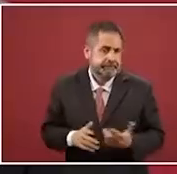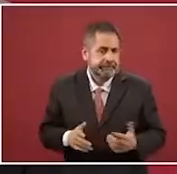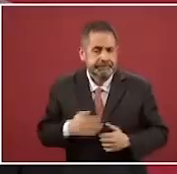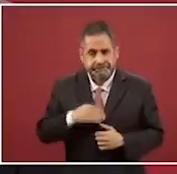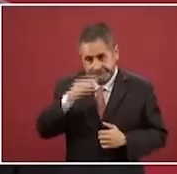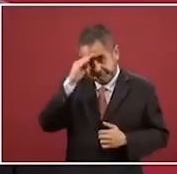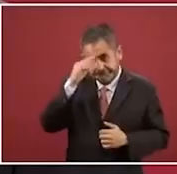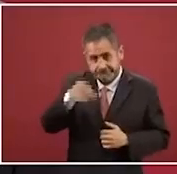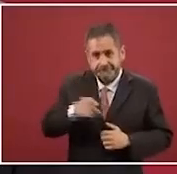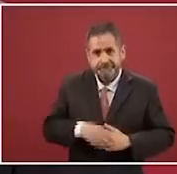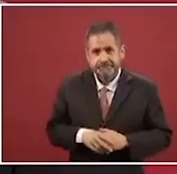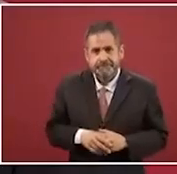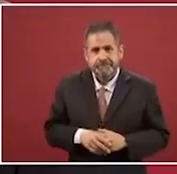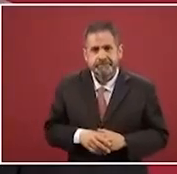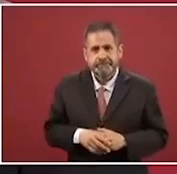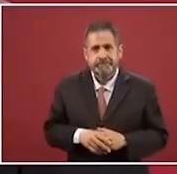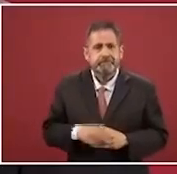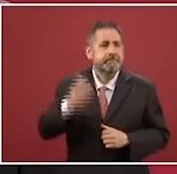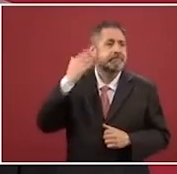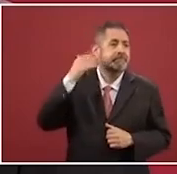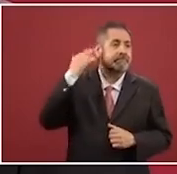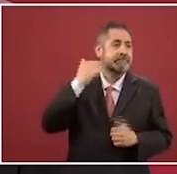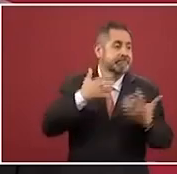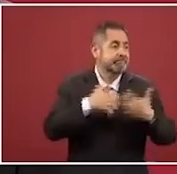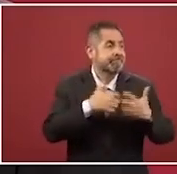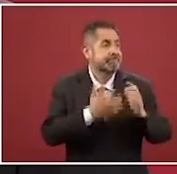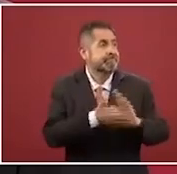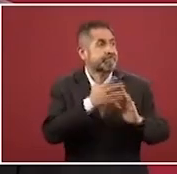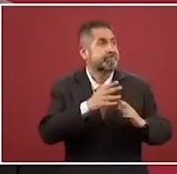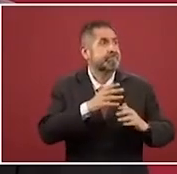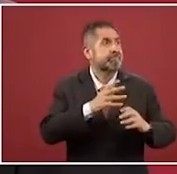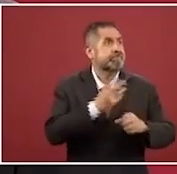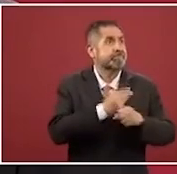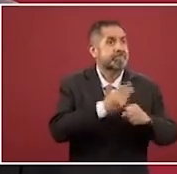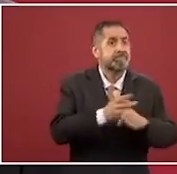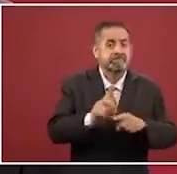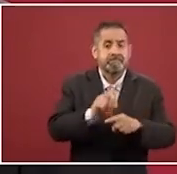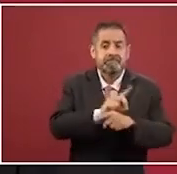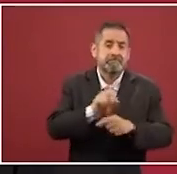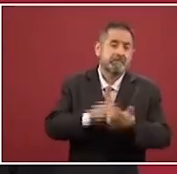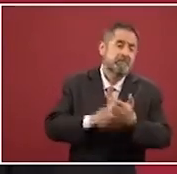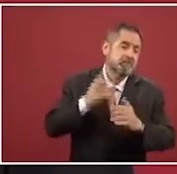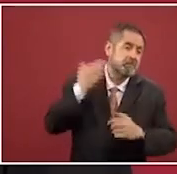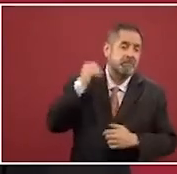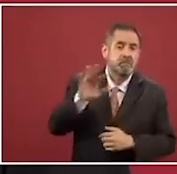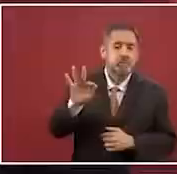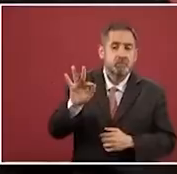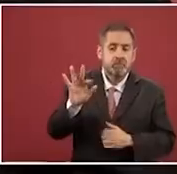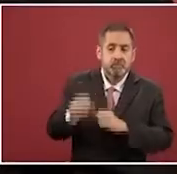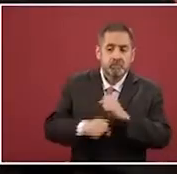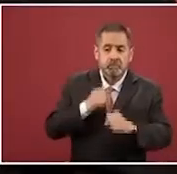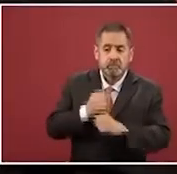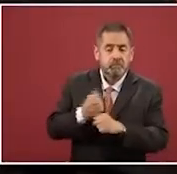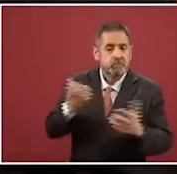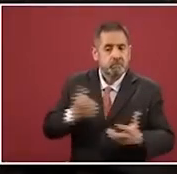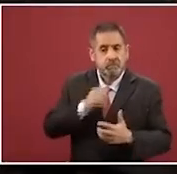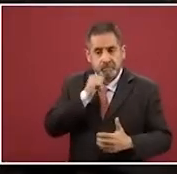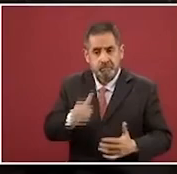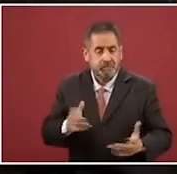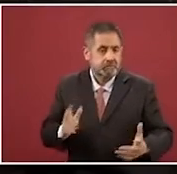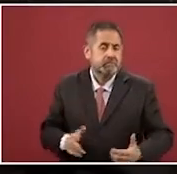pensemos que no se hacía una refinería desde hace 40 años.